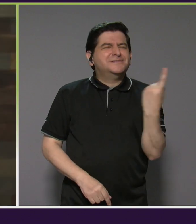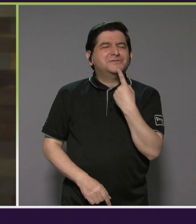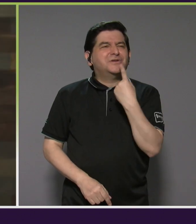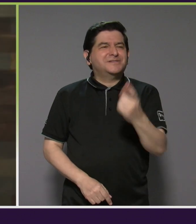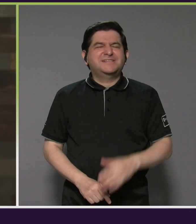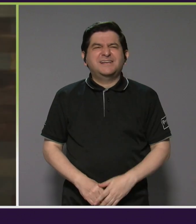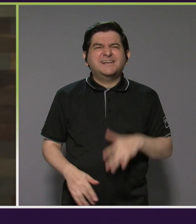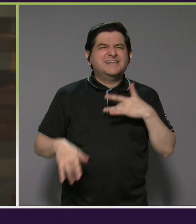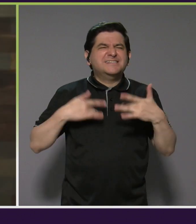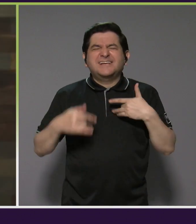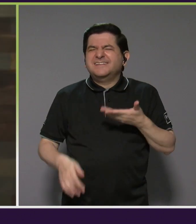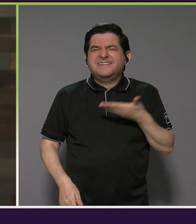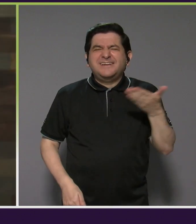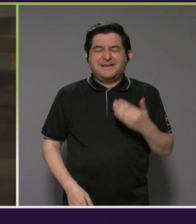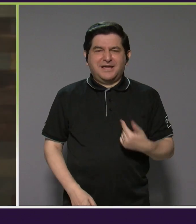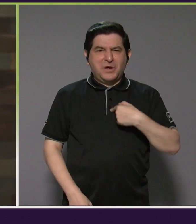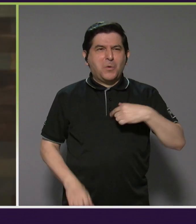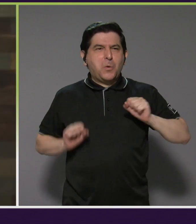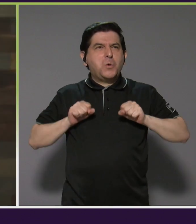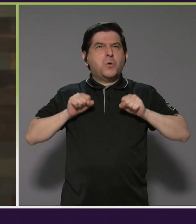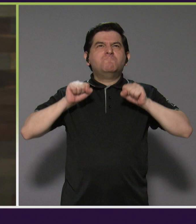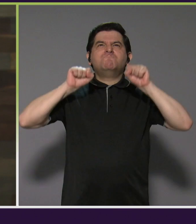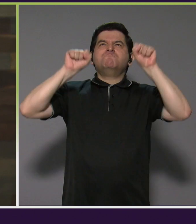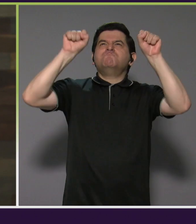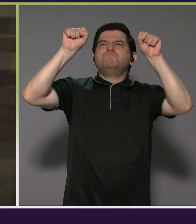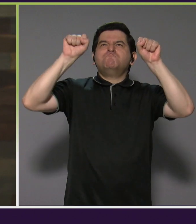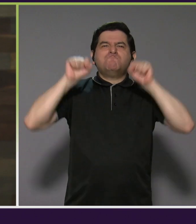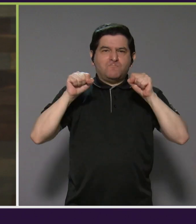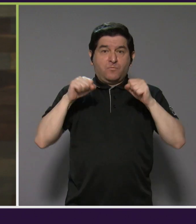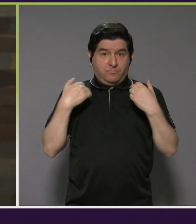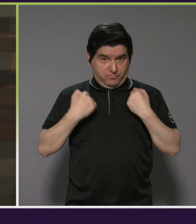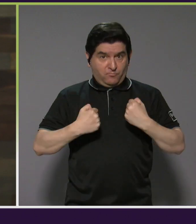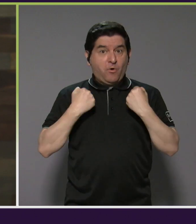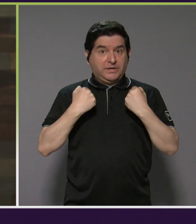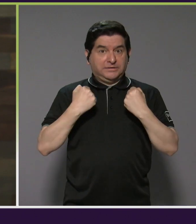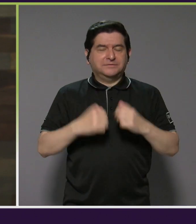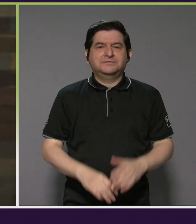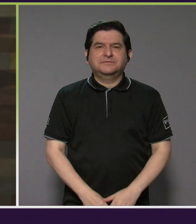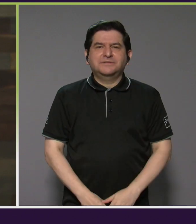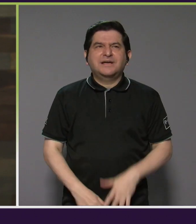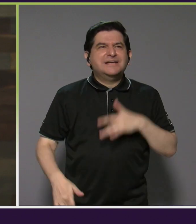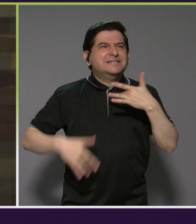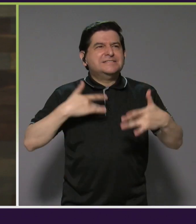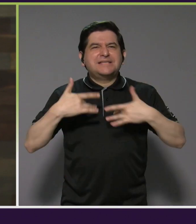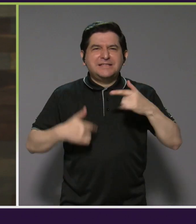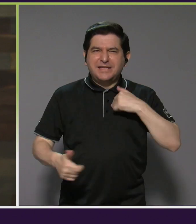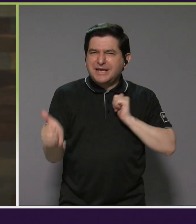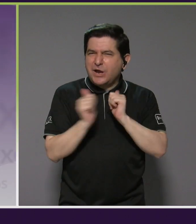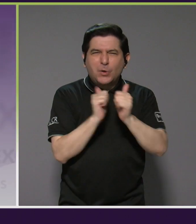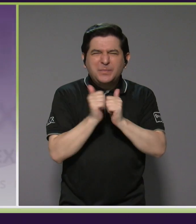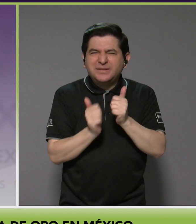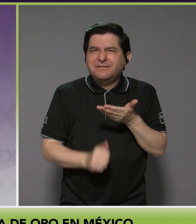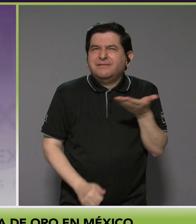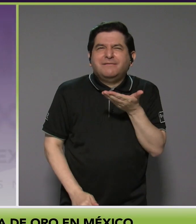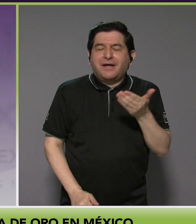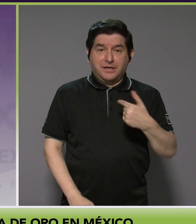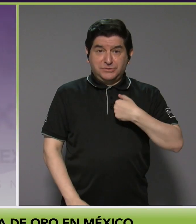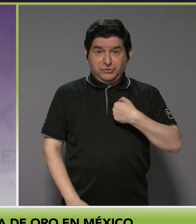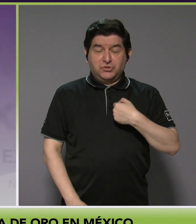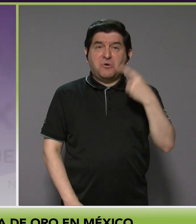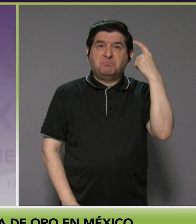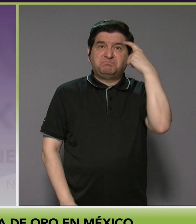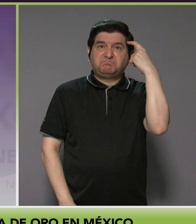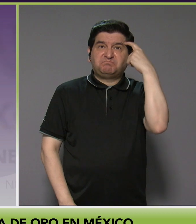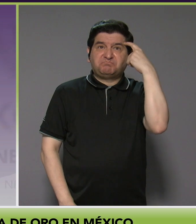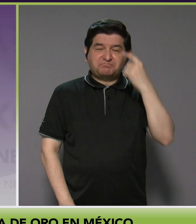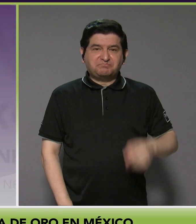qué se siente levantar peso, pesado, qué se siente poder competir. Yo era una que pensaba